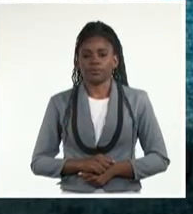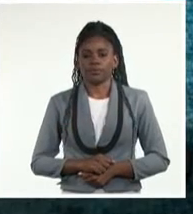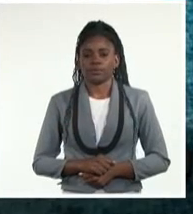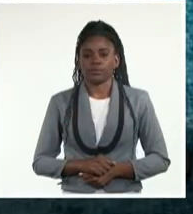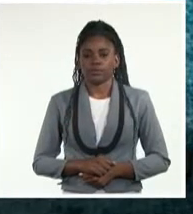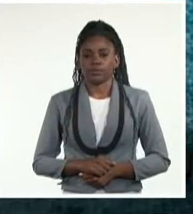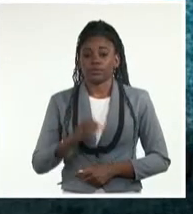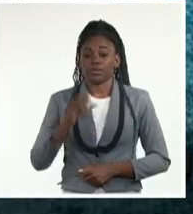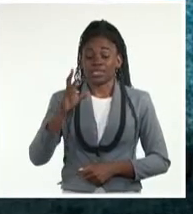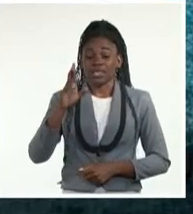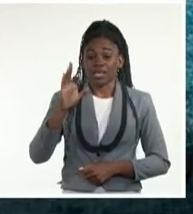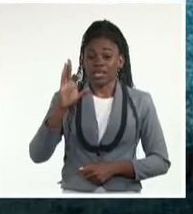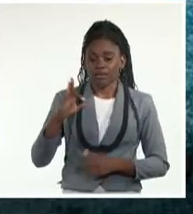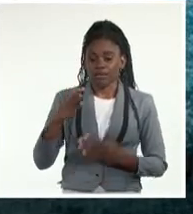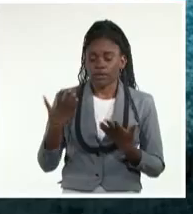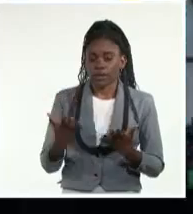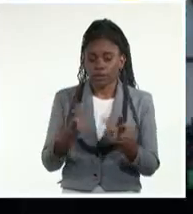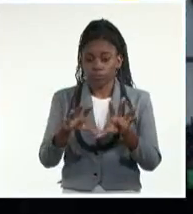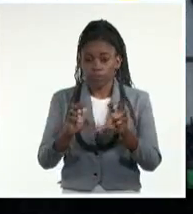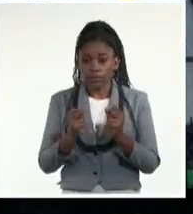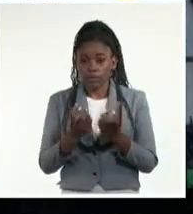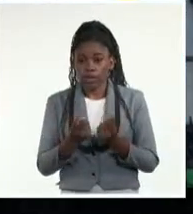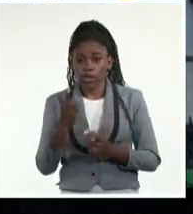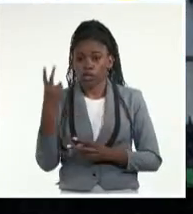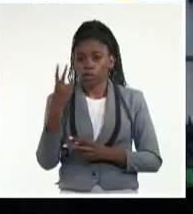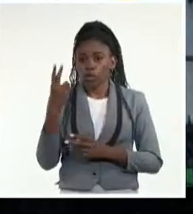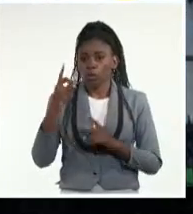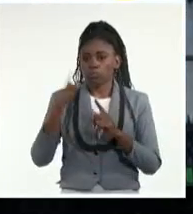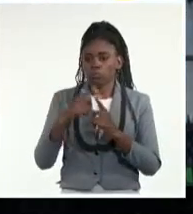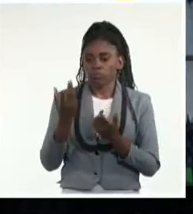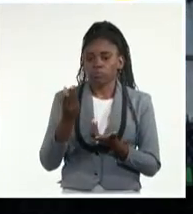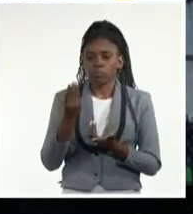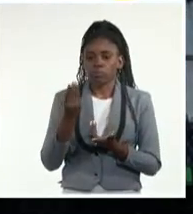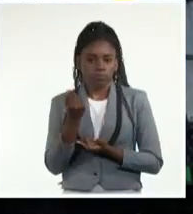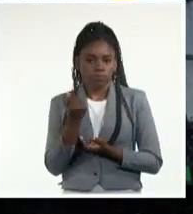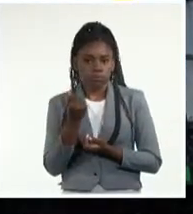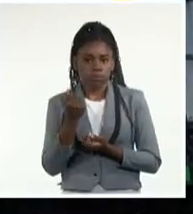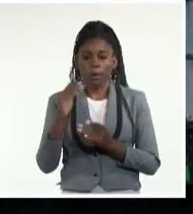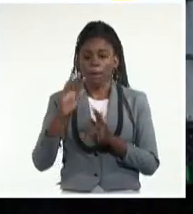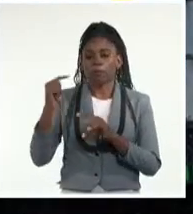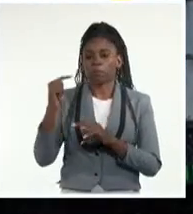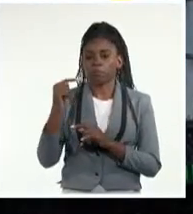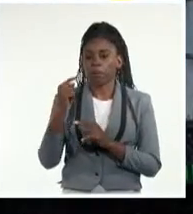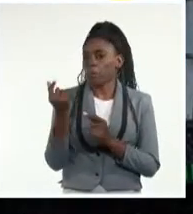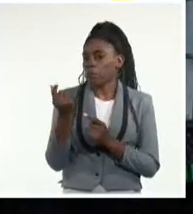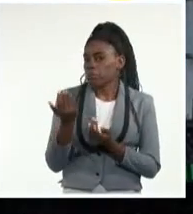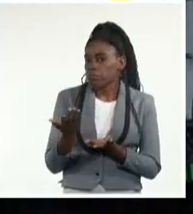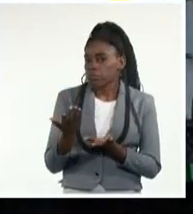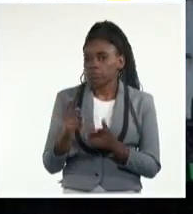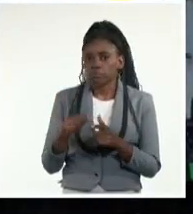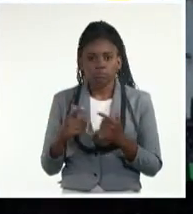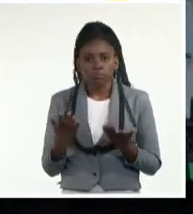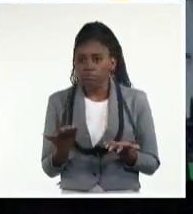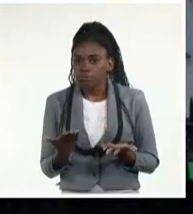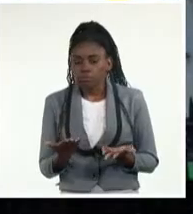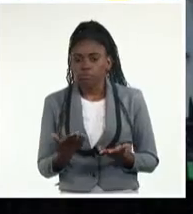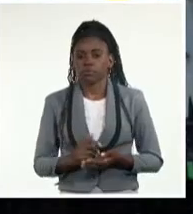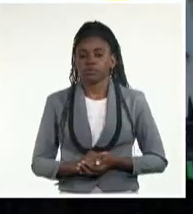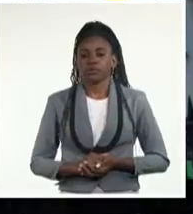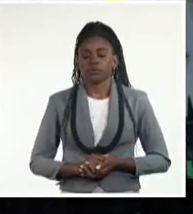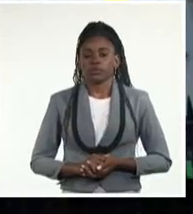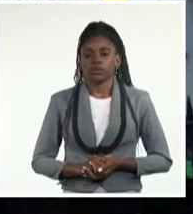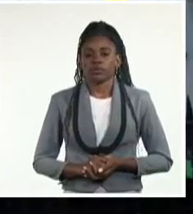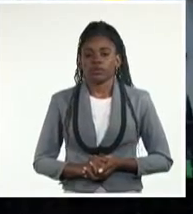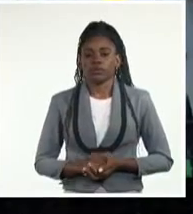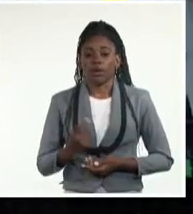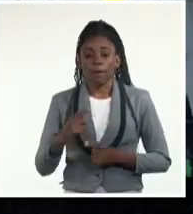CRF pretendió adquirir ilegalmente 2 títulos de deuda cubana a bajos precios y condicionar posibles acuerdos con el Banco